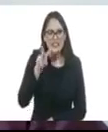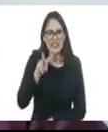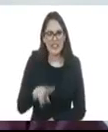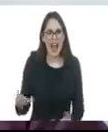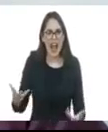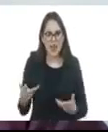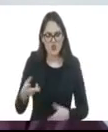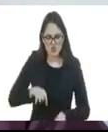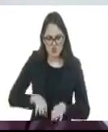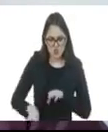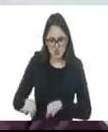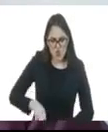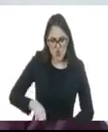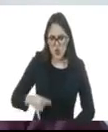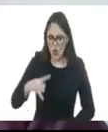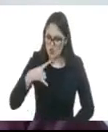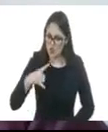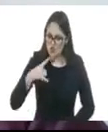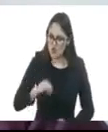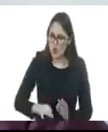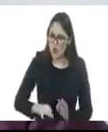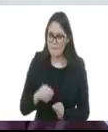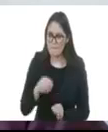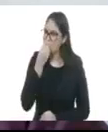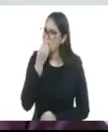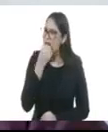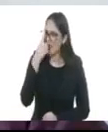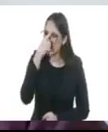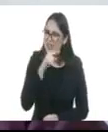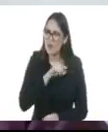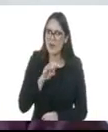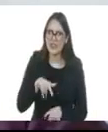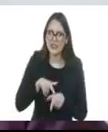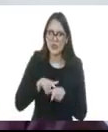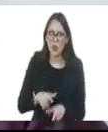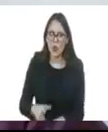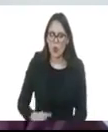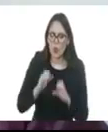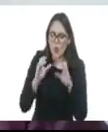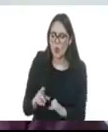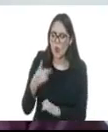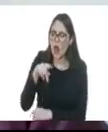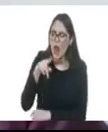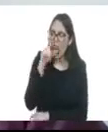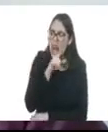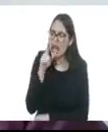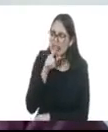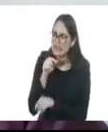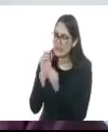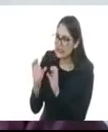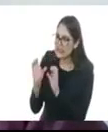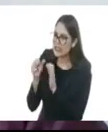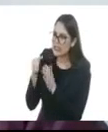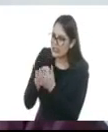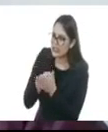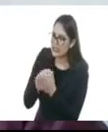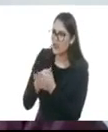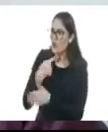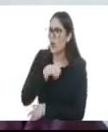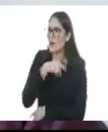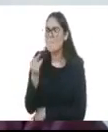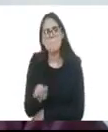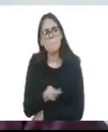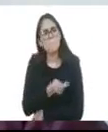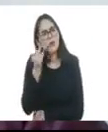fuerte por mantener vivo este lenguaje. Les preguntábamos nosotros el por qué por qué se dejó de